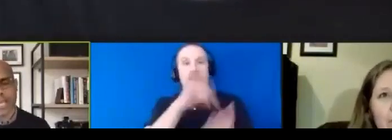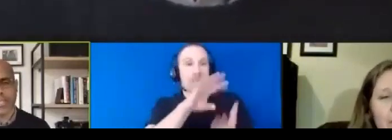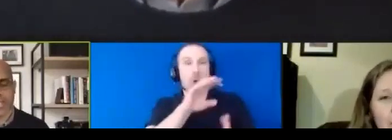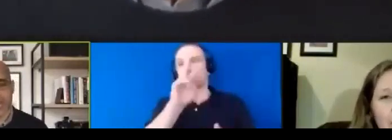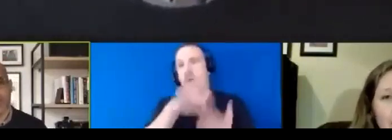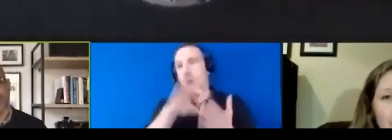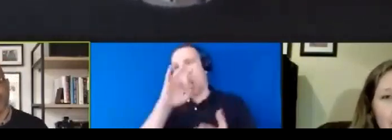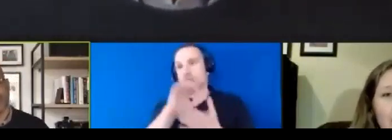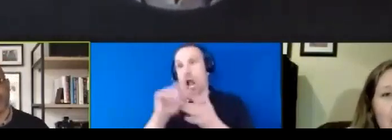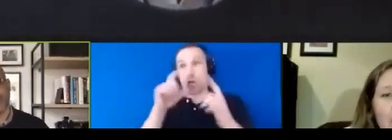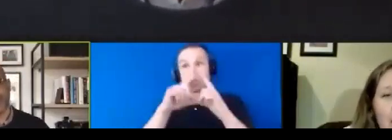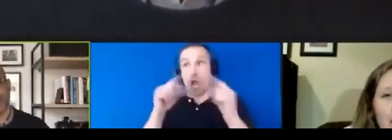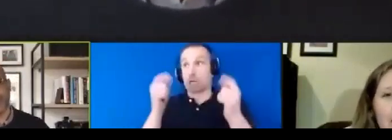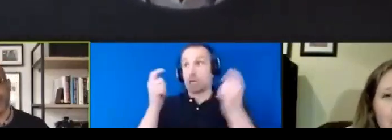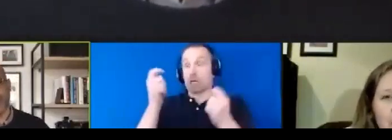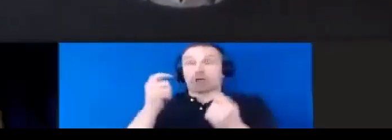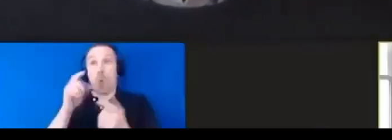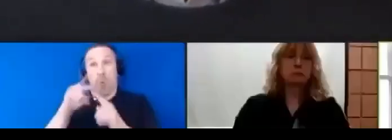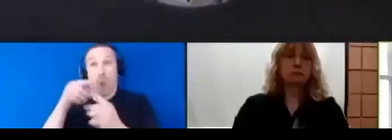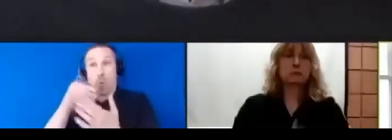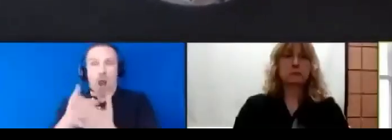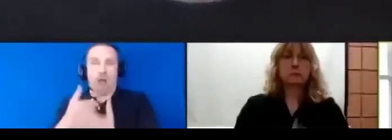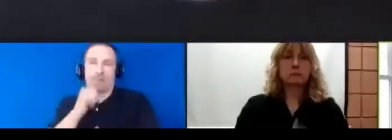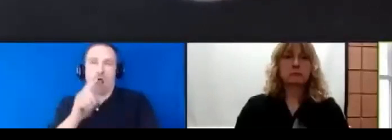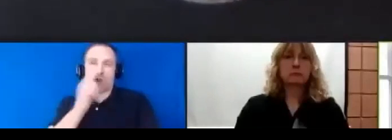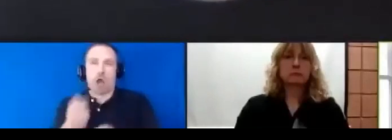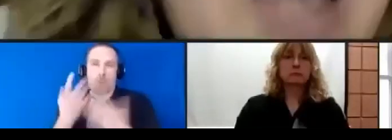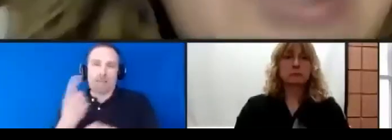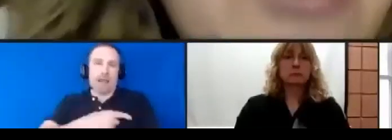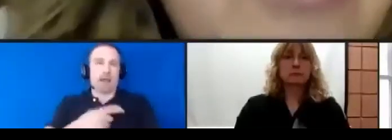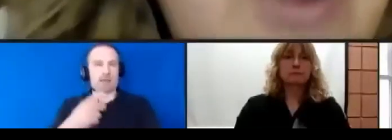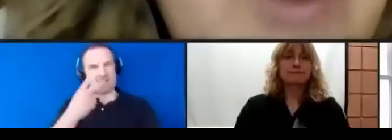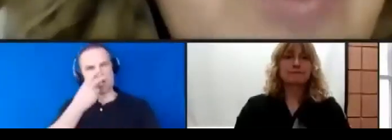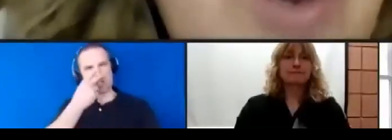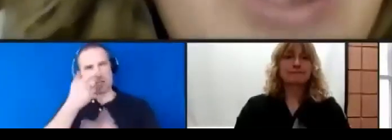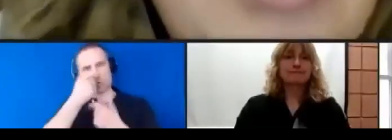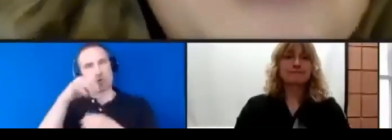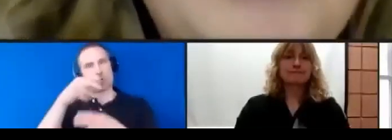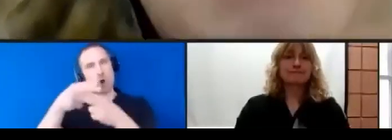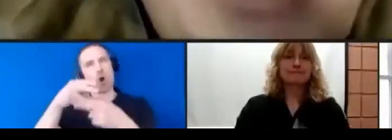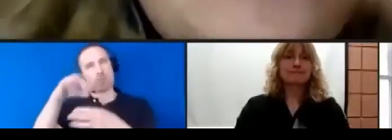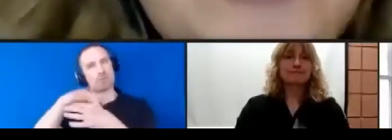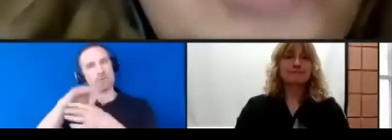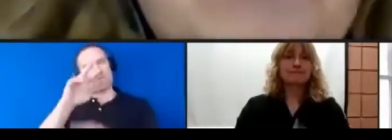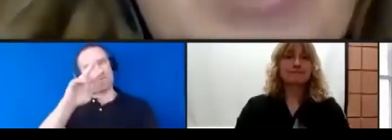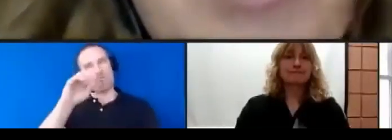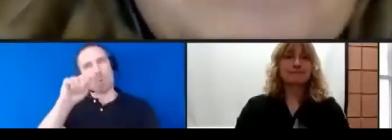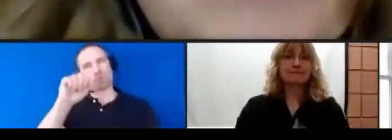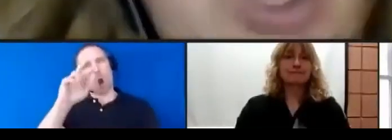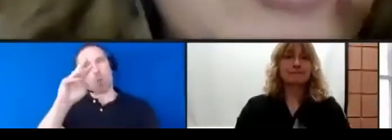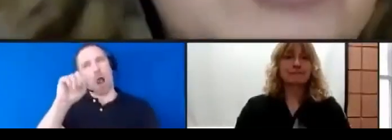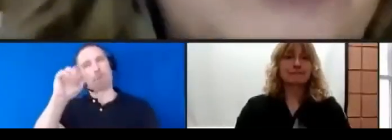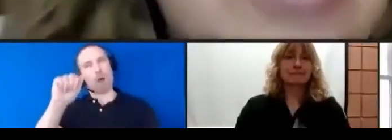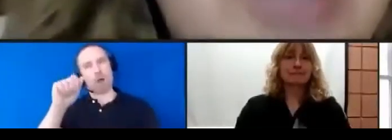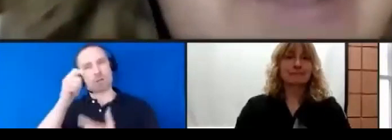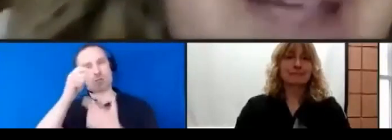si pasa para el 14 de marzo el desempleo va a estar cubierto no sé cuántos días va a tomar